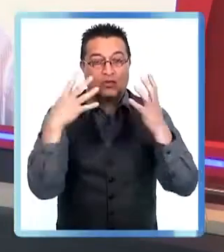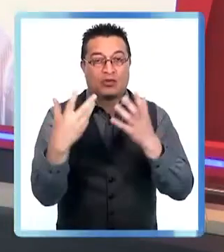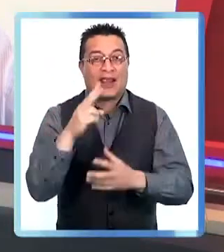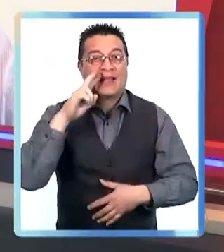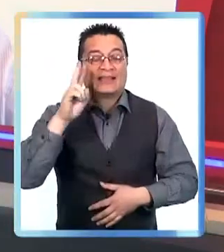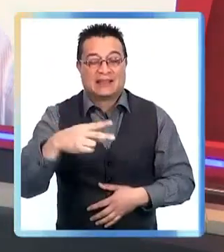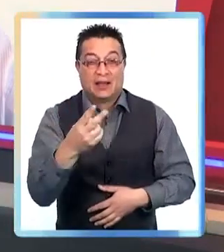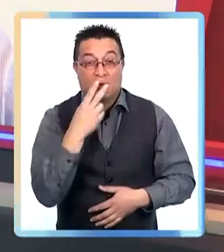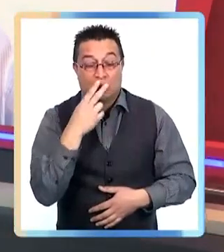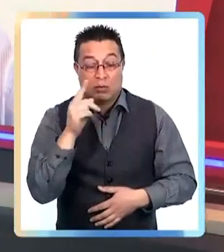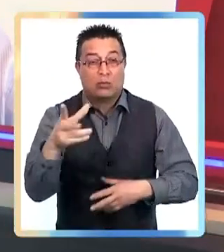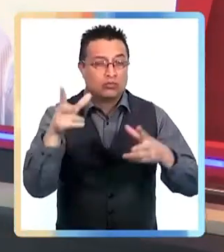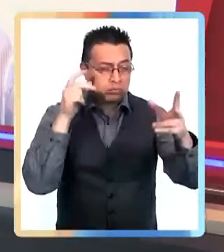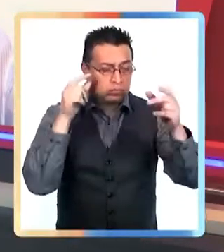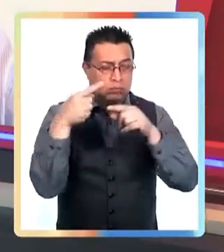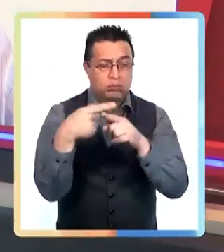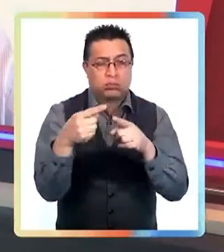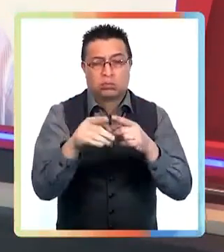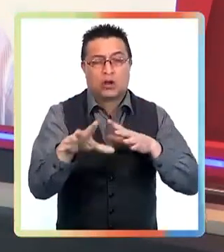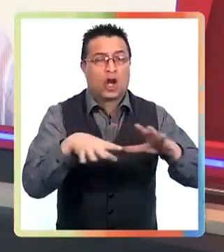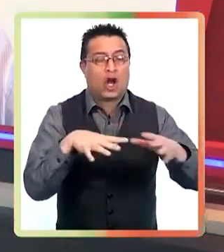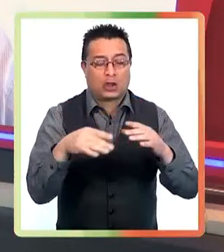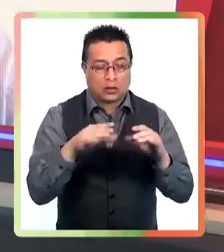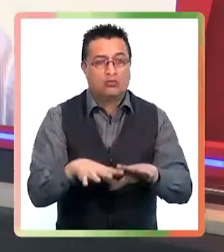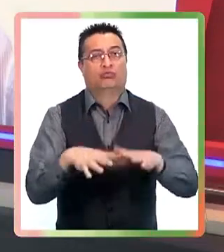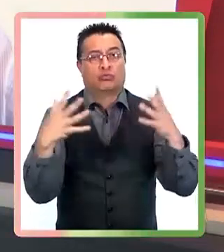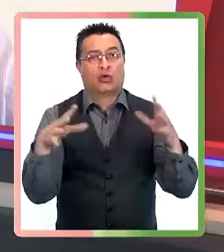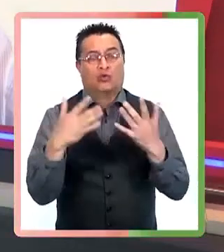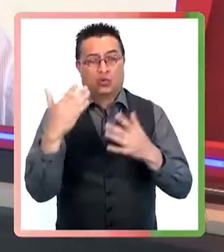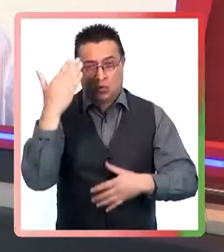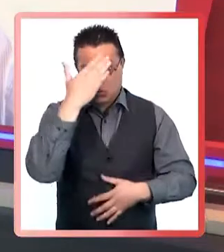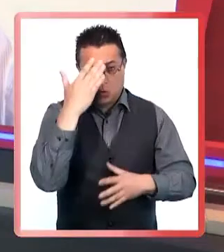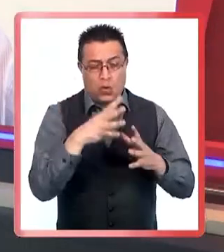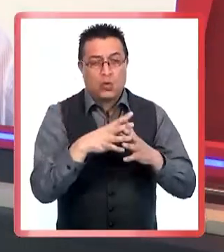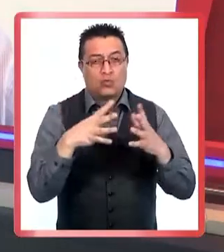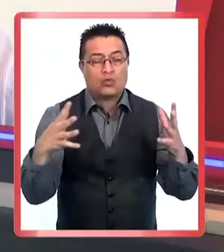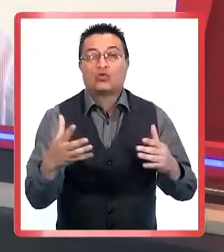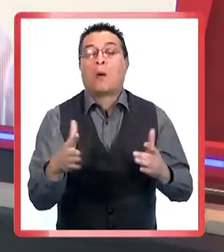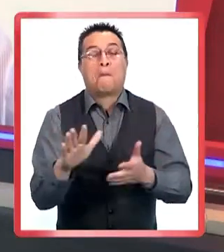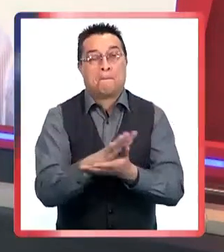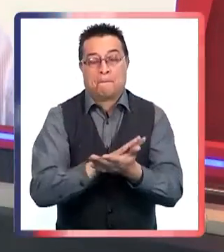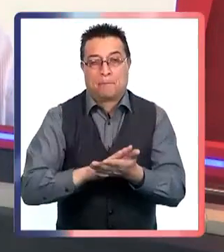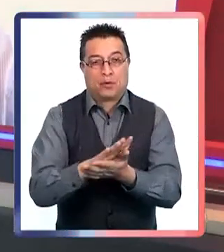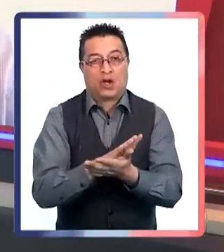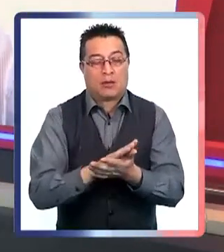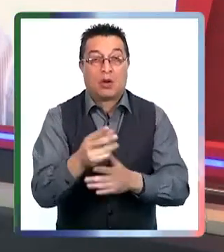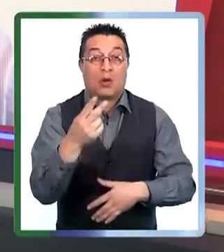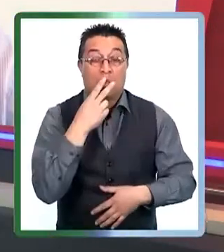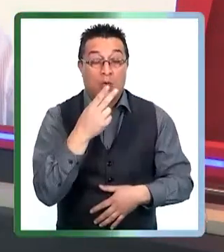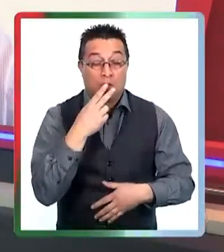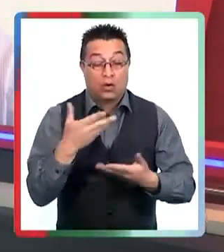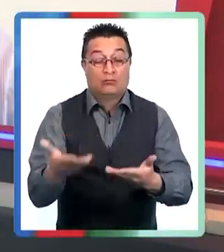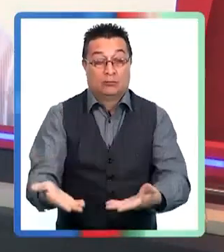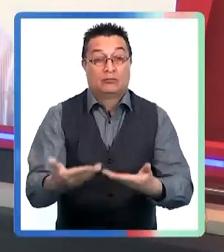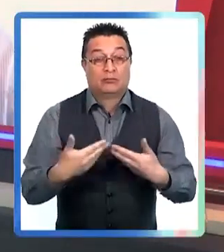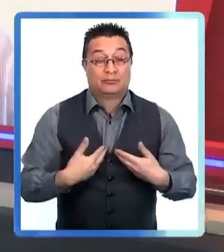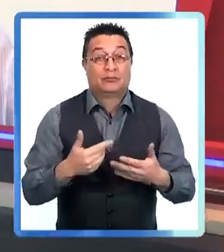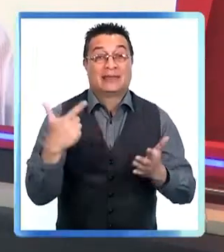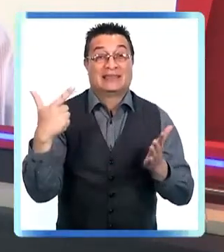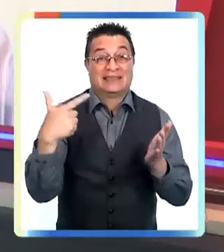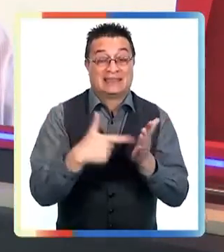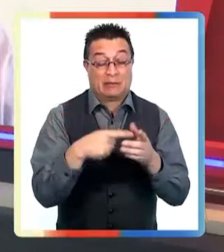Mundial sin Tabaco, escuchamos una serie de antecedentes que nos asombran y nos preocupan muchísimo. Como que, por ejemplo, el tabaco